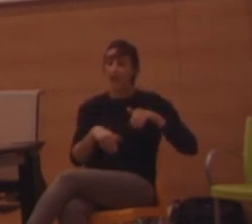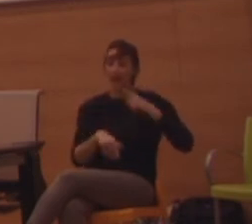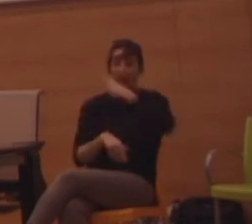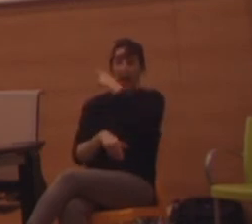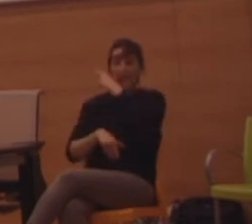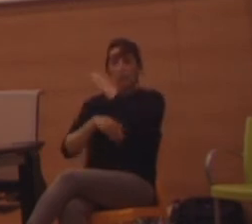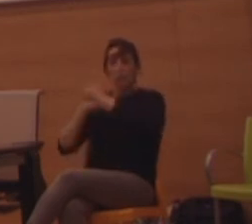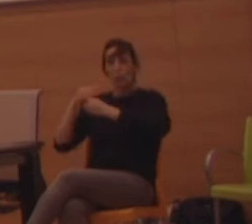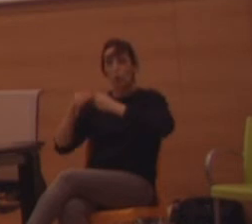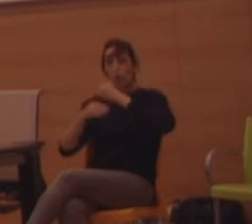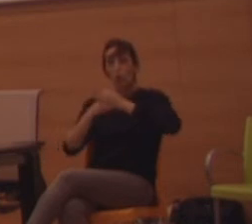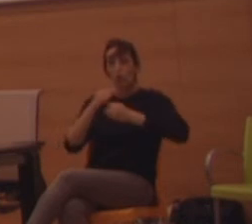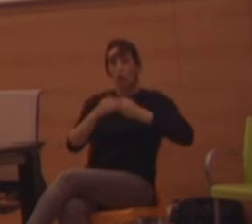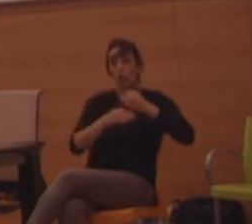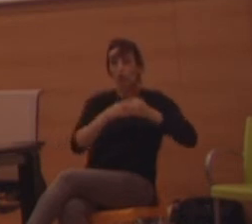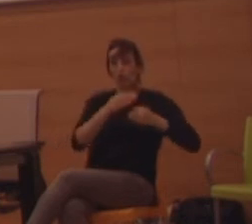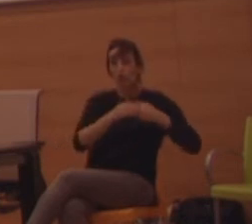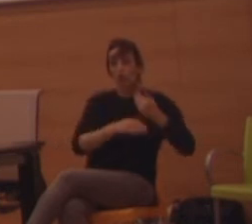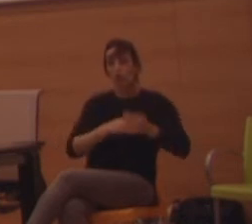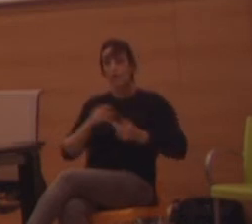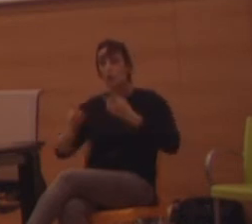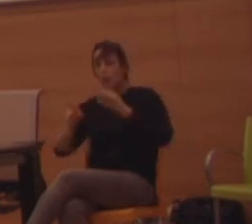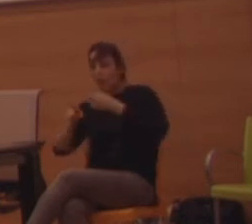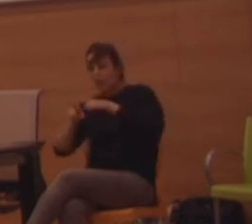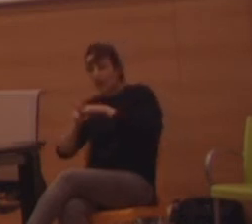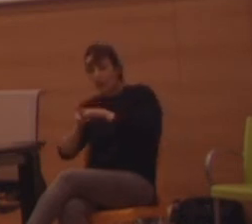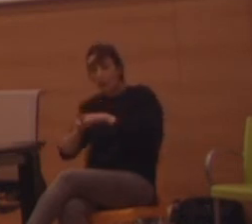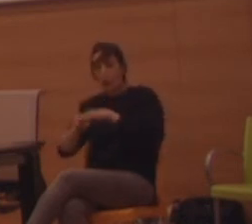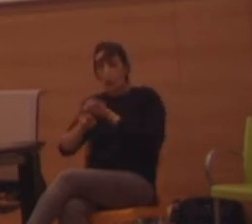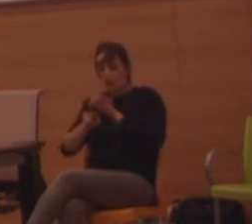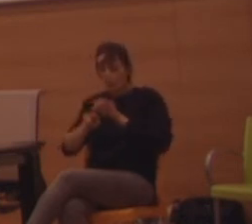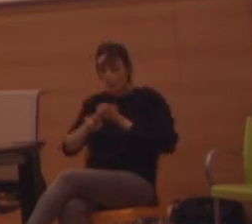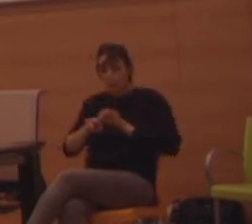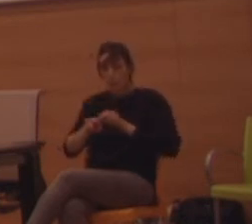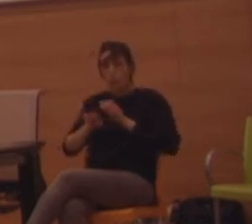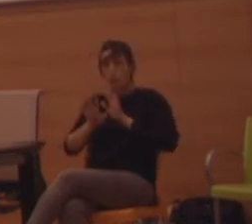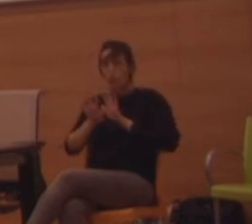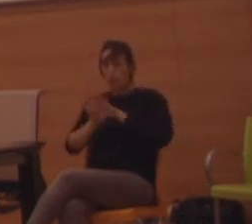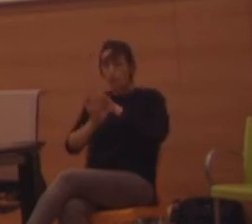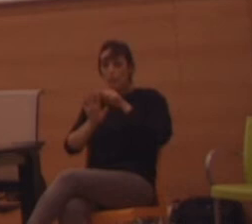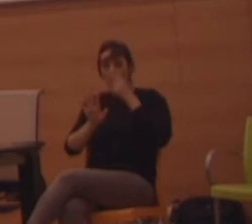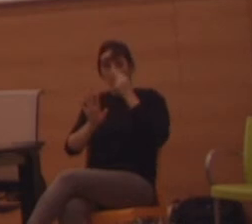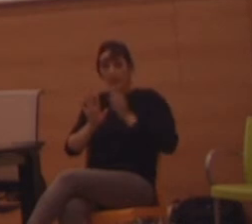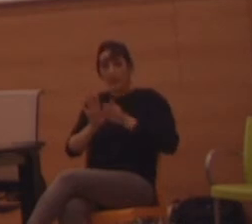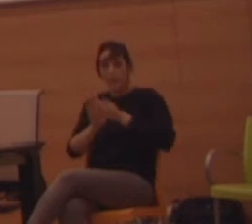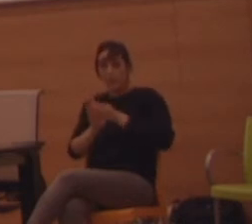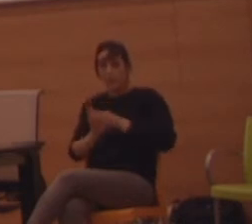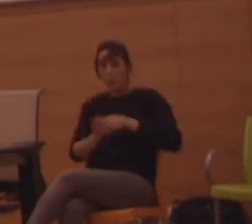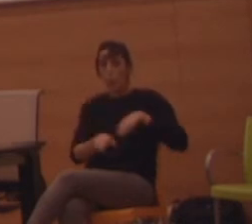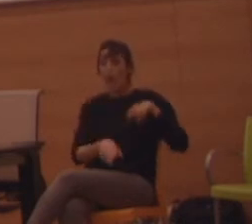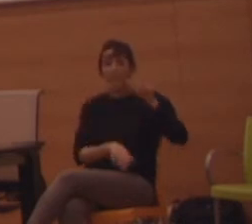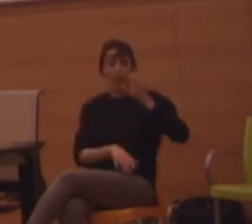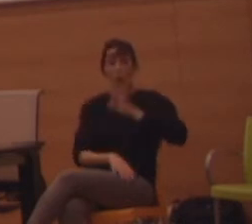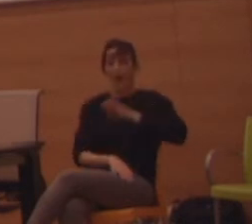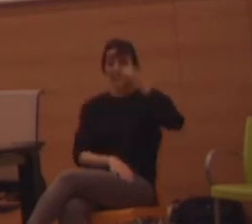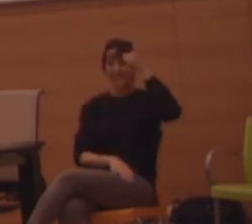proceso, cómo fue siguiendo, cómo cerró, cómo fueron los puntos, cómo fue cerrando el pie. Y cuando el señor marchó de alta con el pie en